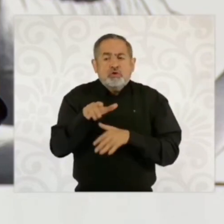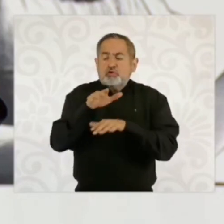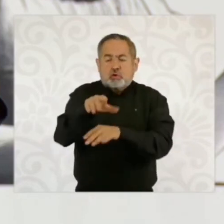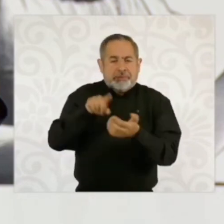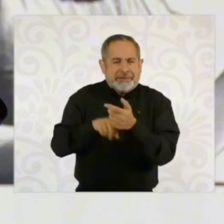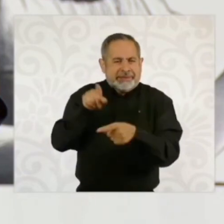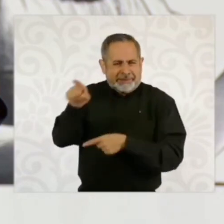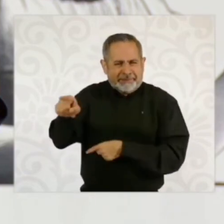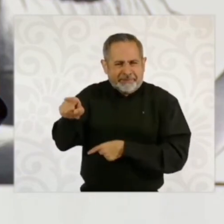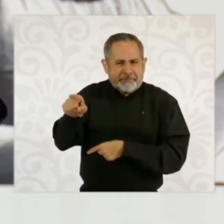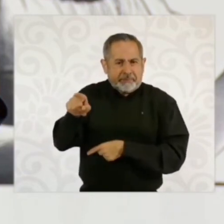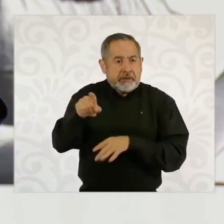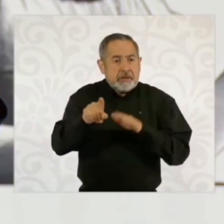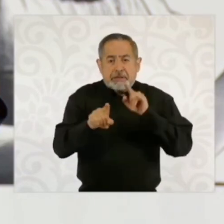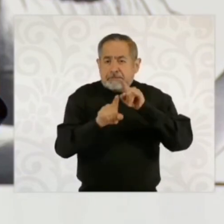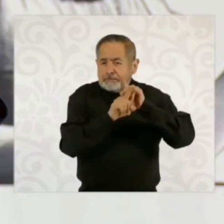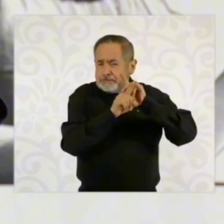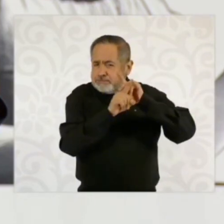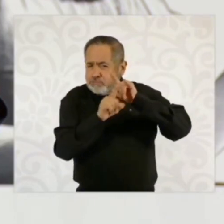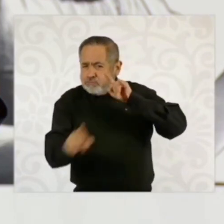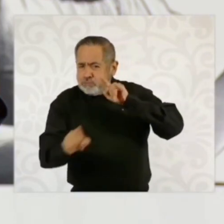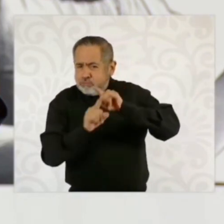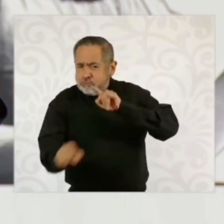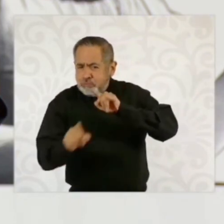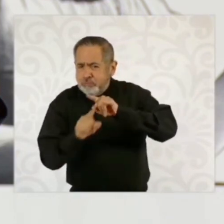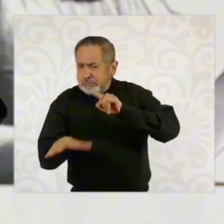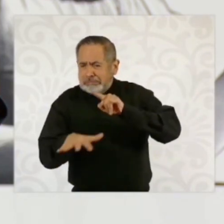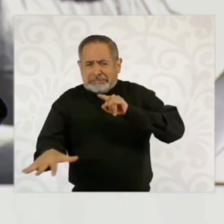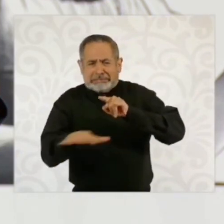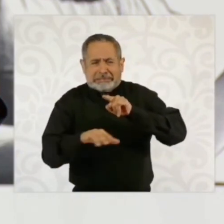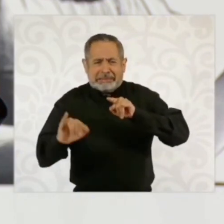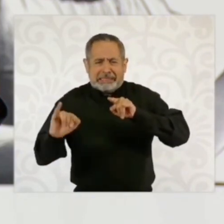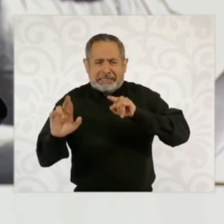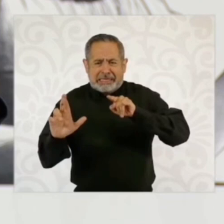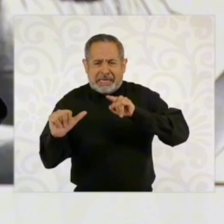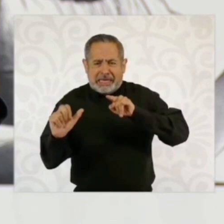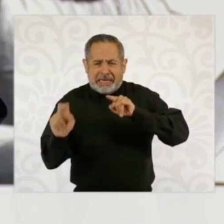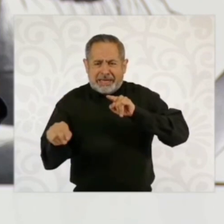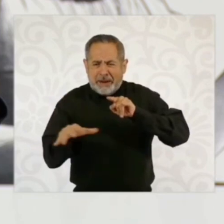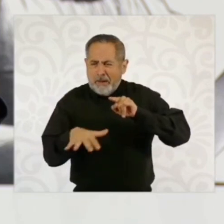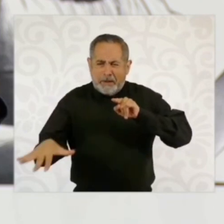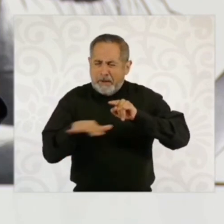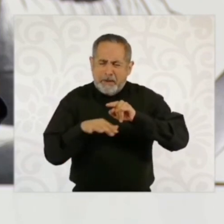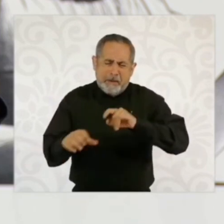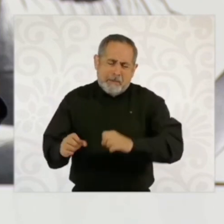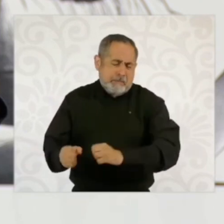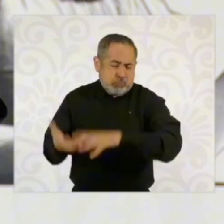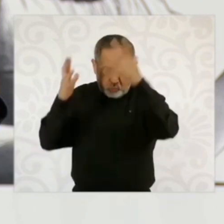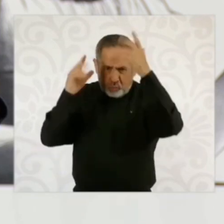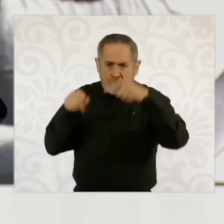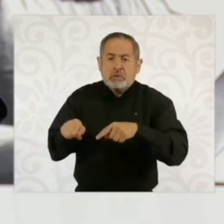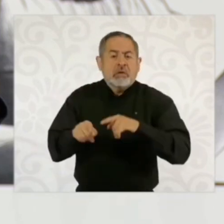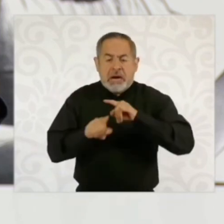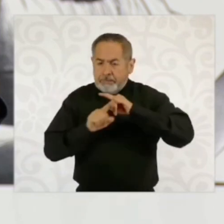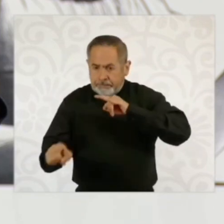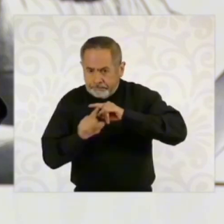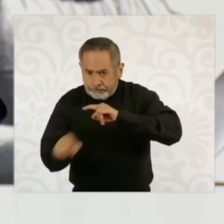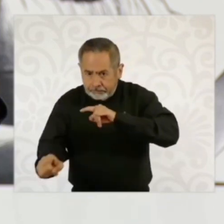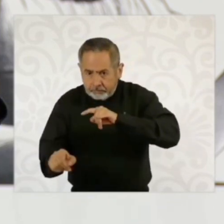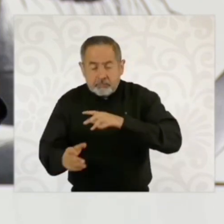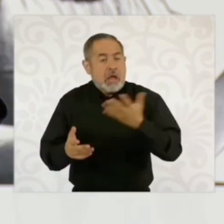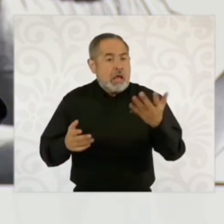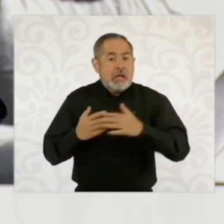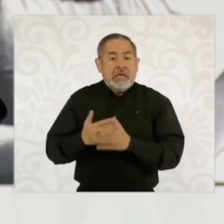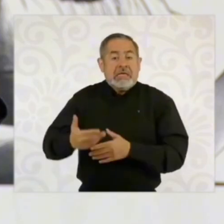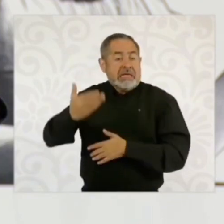que sucede entre pues, el pueblo de Israel y Palestina. La presidenta reiteró una vez más que su